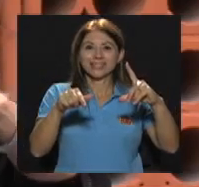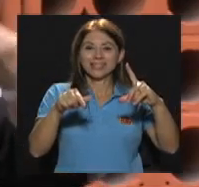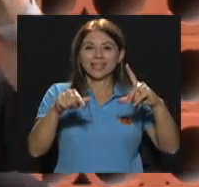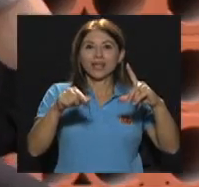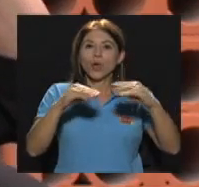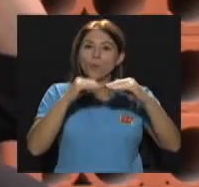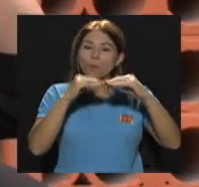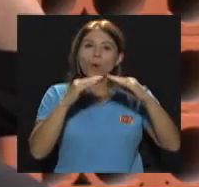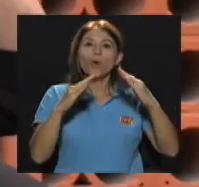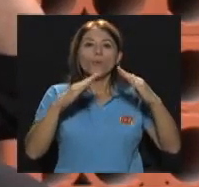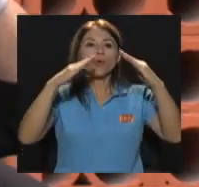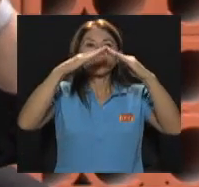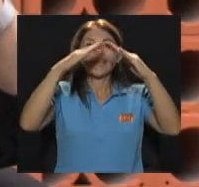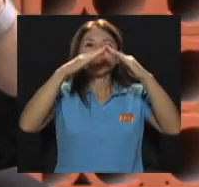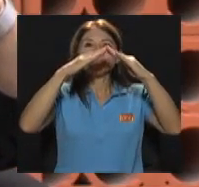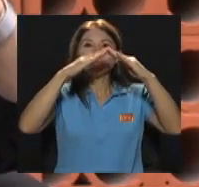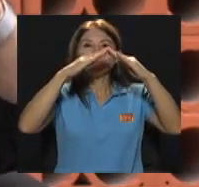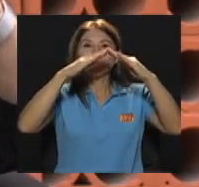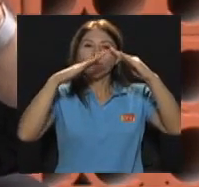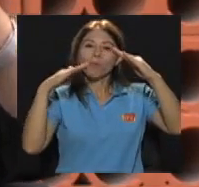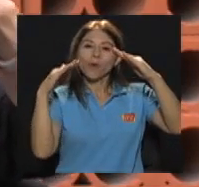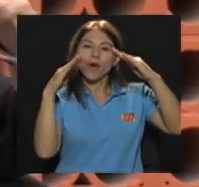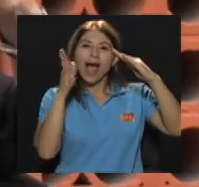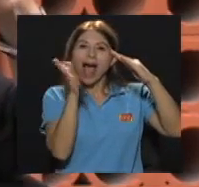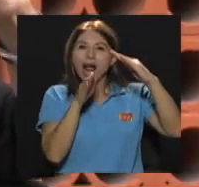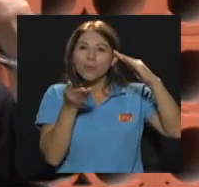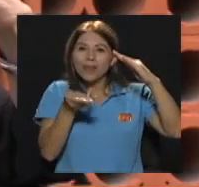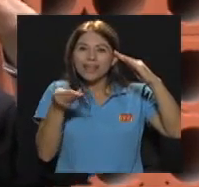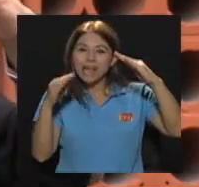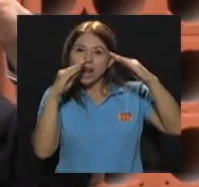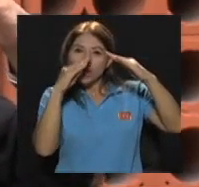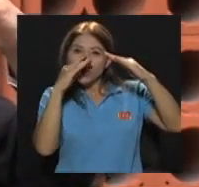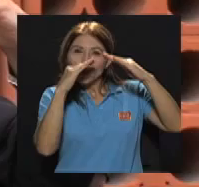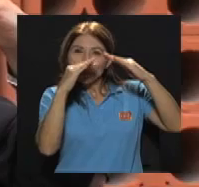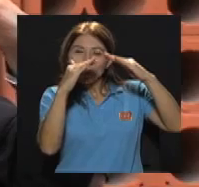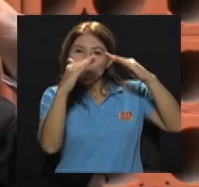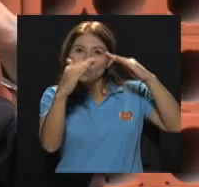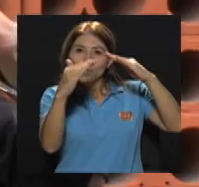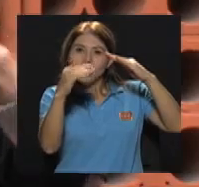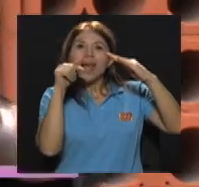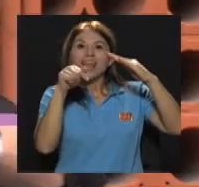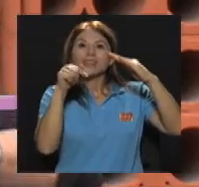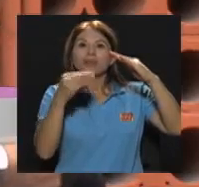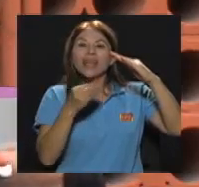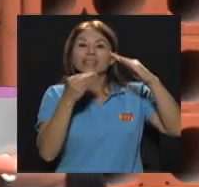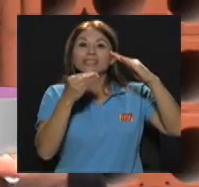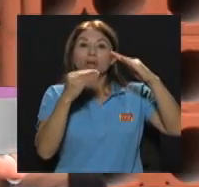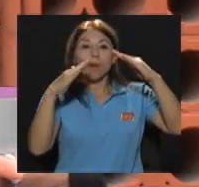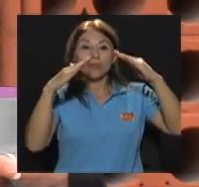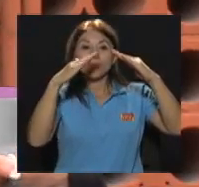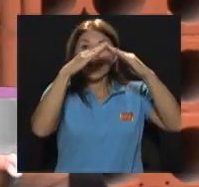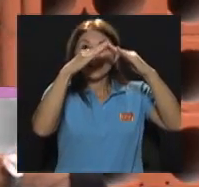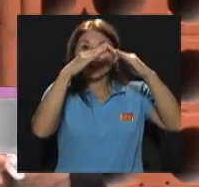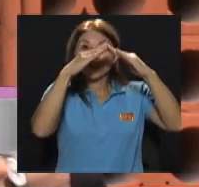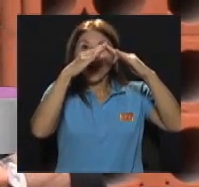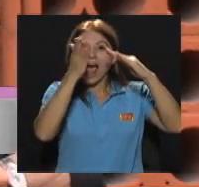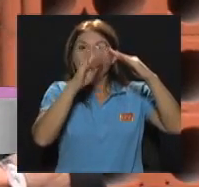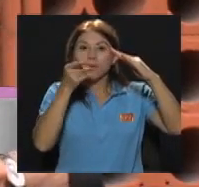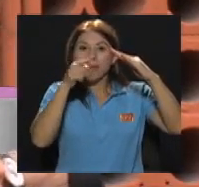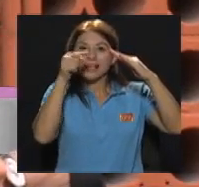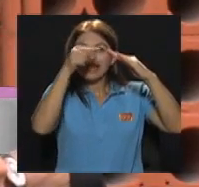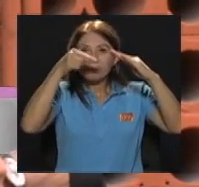superior. Entonces, es cuando los techos se rompen, ¿verdad? Y permiten que el aire caliente suba, porque el aire caliente, como ustedes saben, sube.